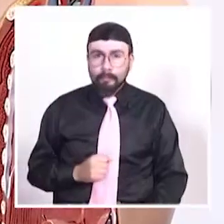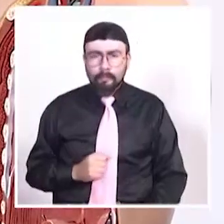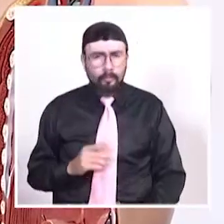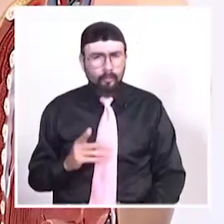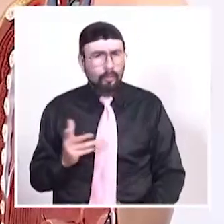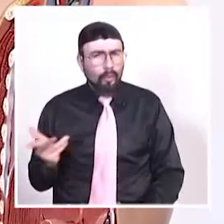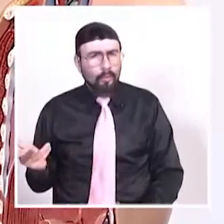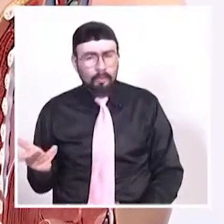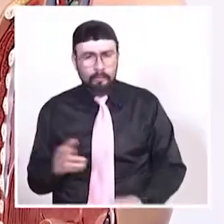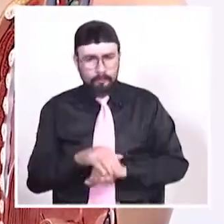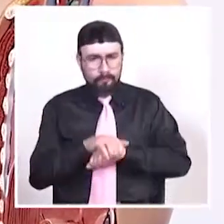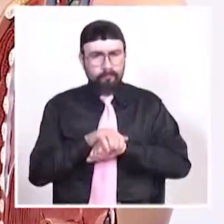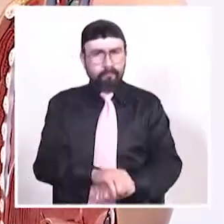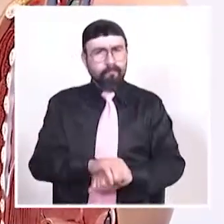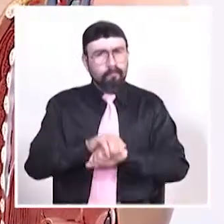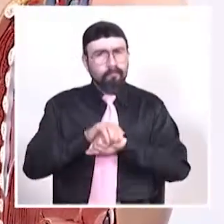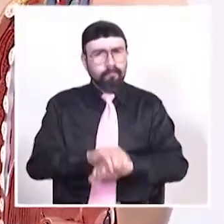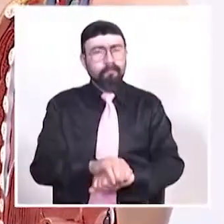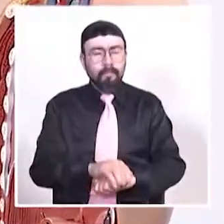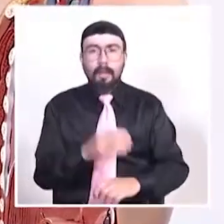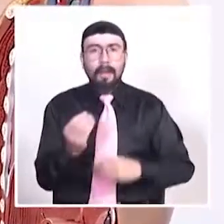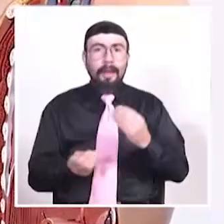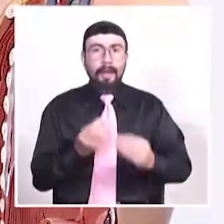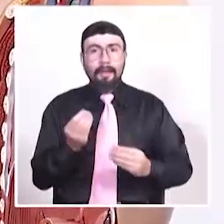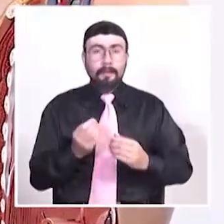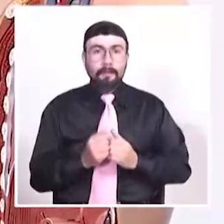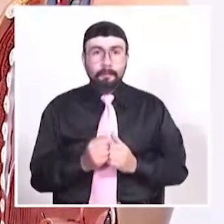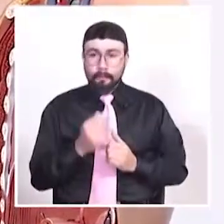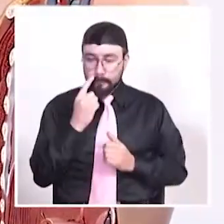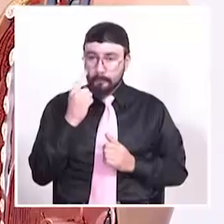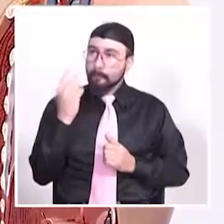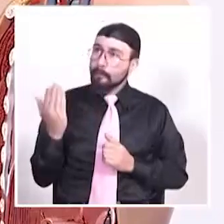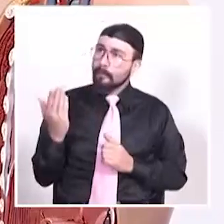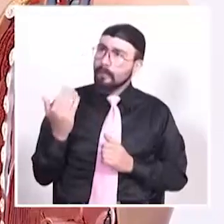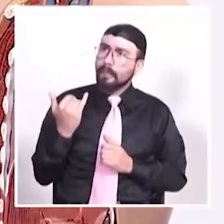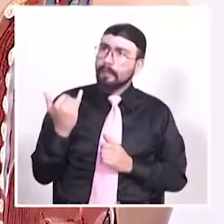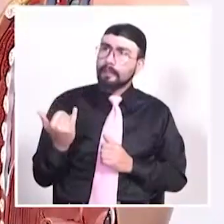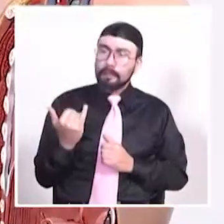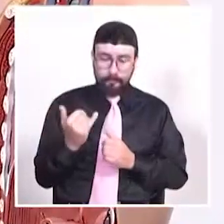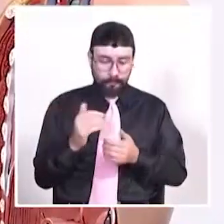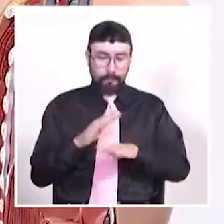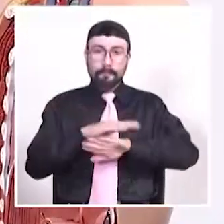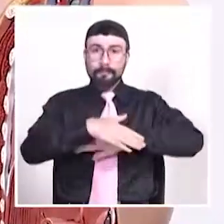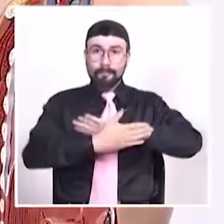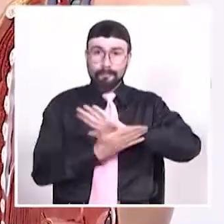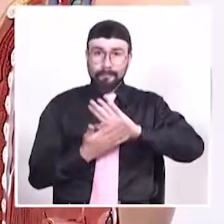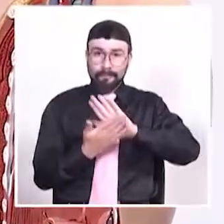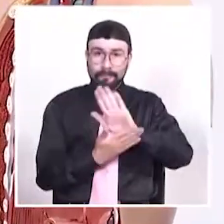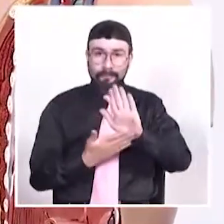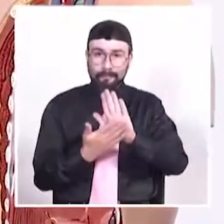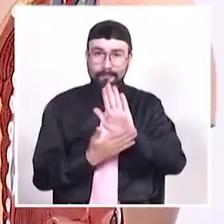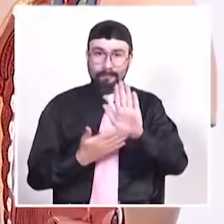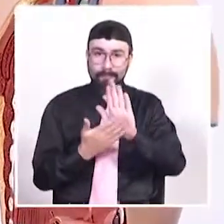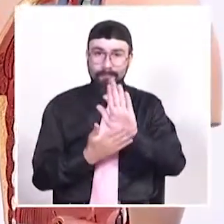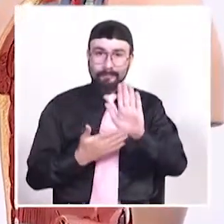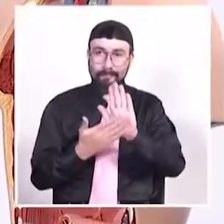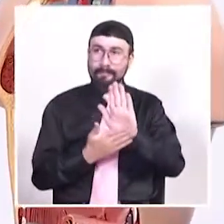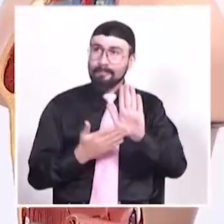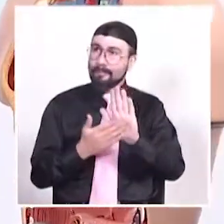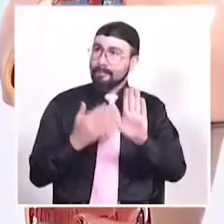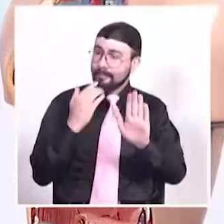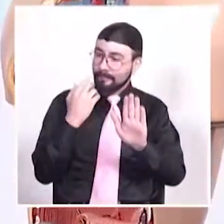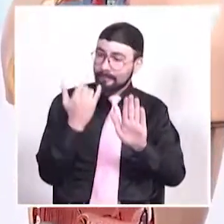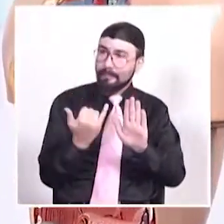hacen las compresiones torácicas? Con la parte tenar de la mano, sencillamente con esta parte de la